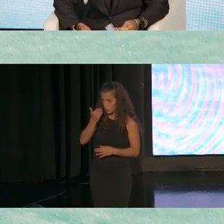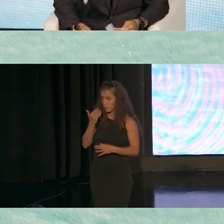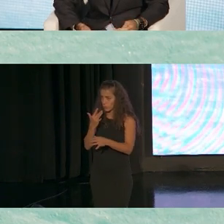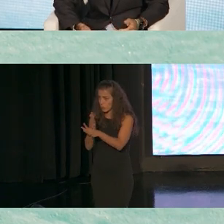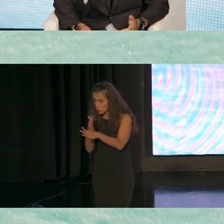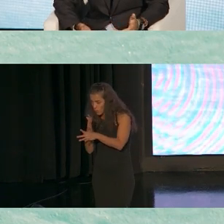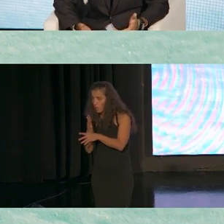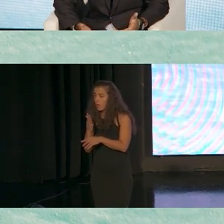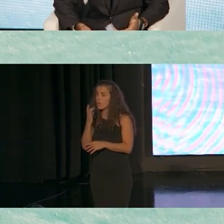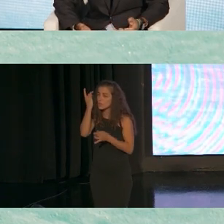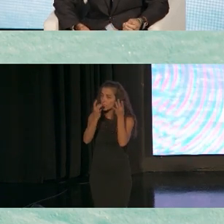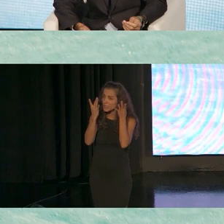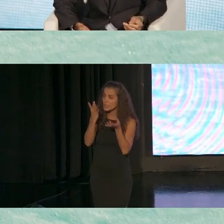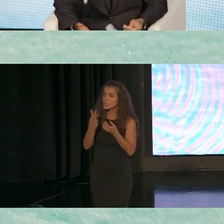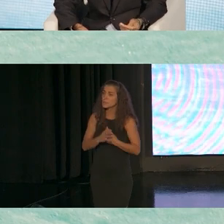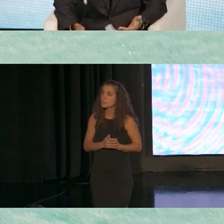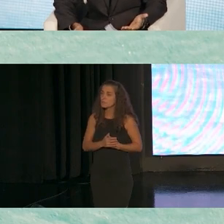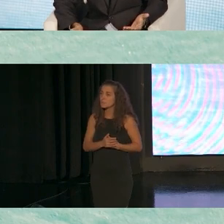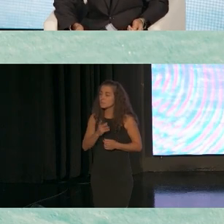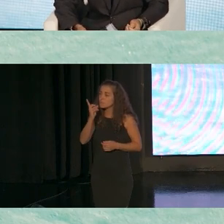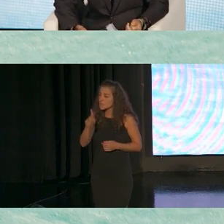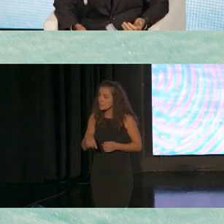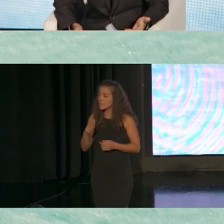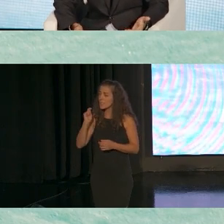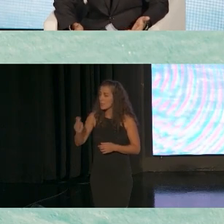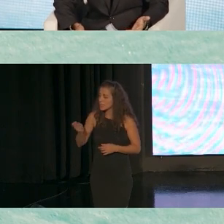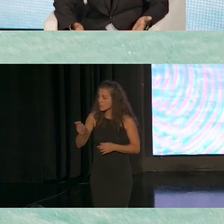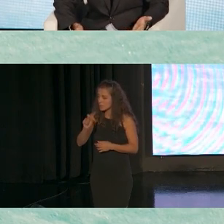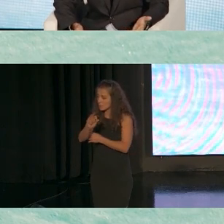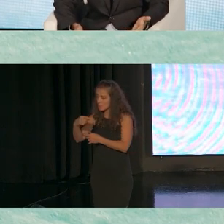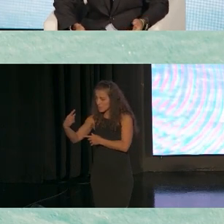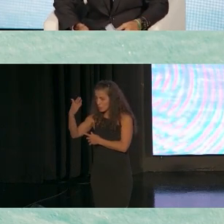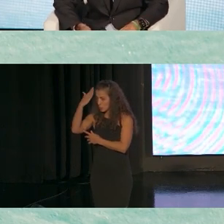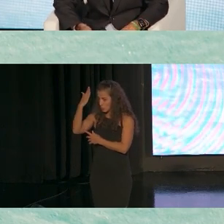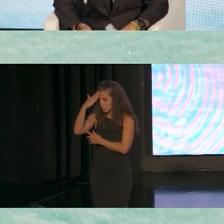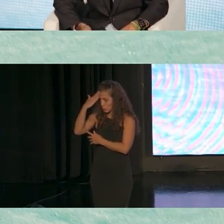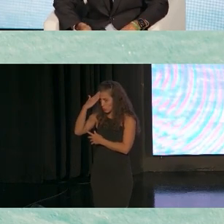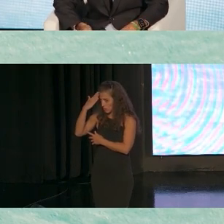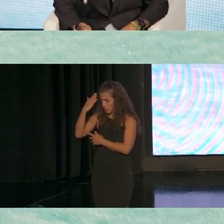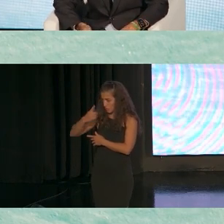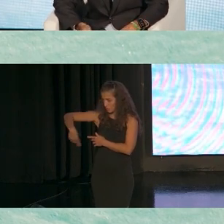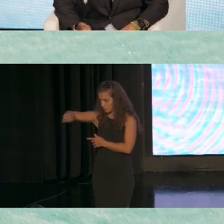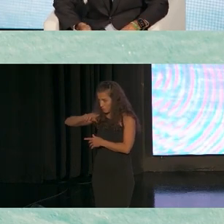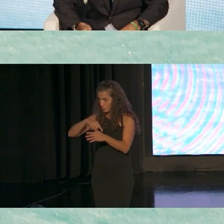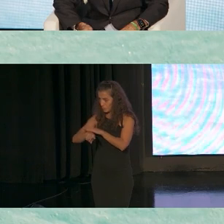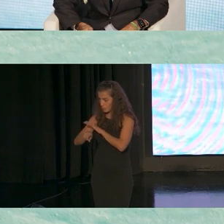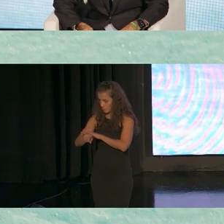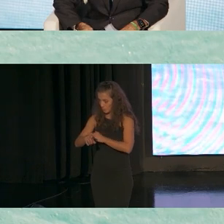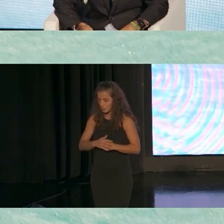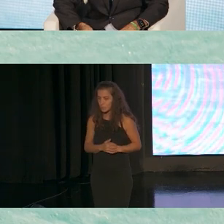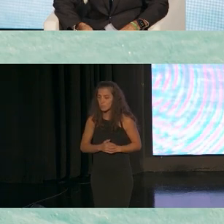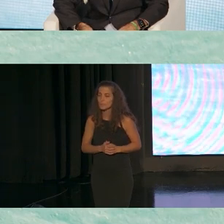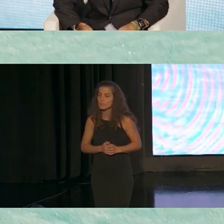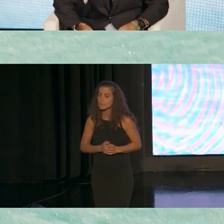tienen eh eh apartamentos o o pisos tutelados no